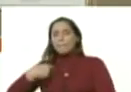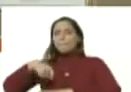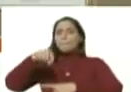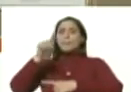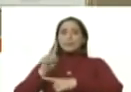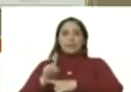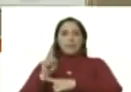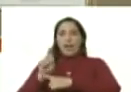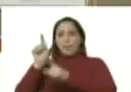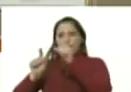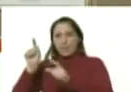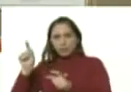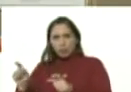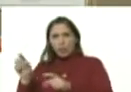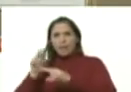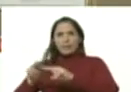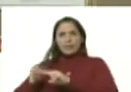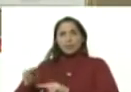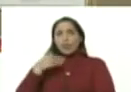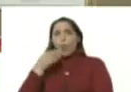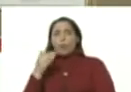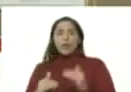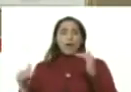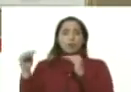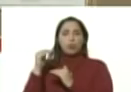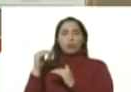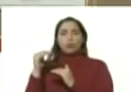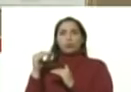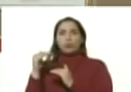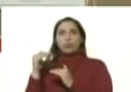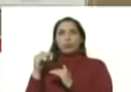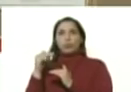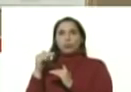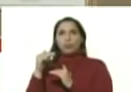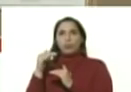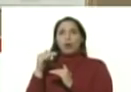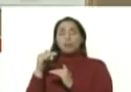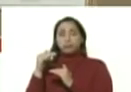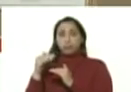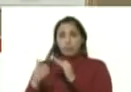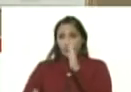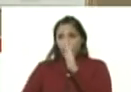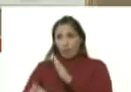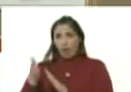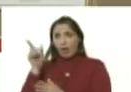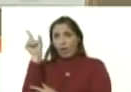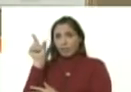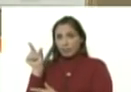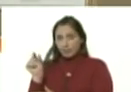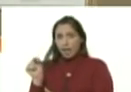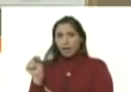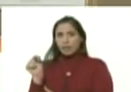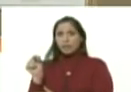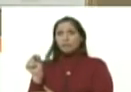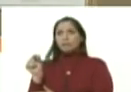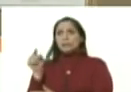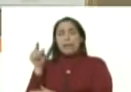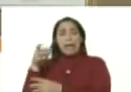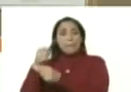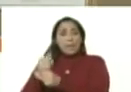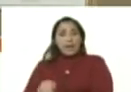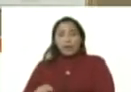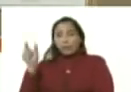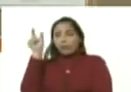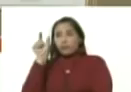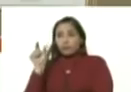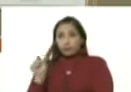de los pacientes, niños, jóvenes y adultos, que fueron sujetos de trasplante de médula ósea